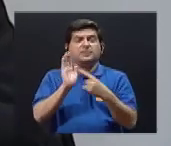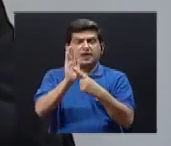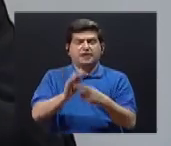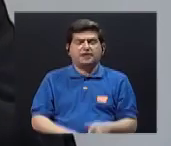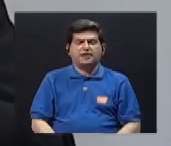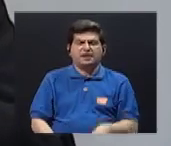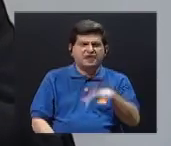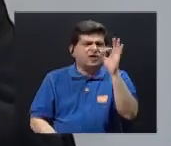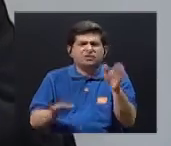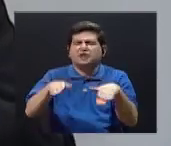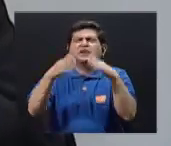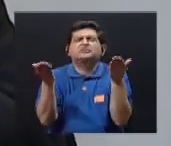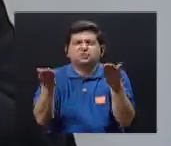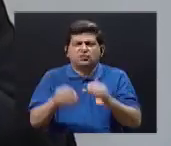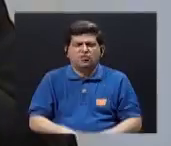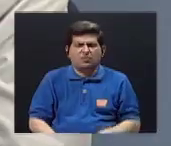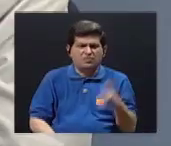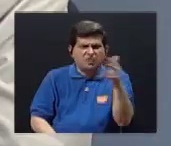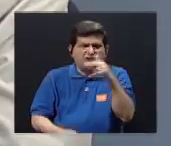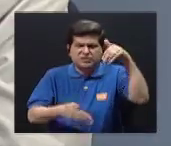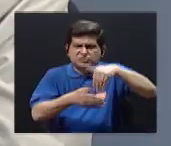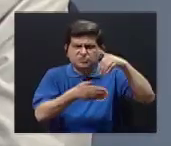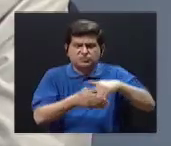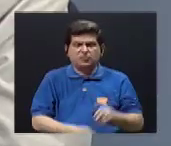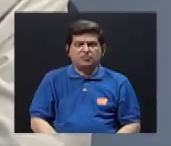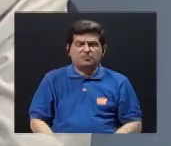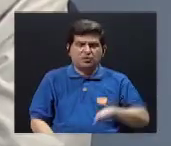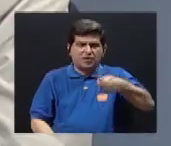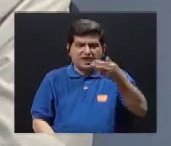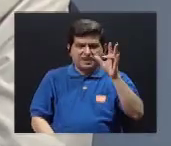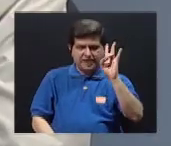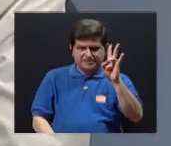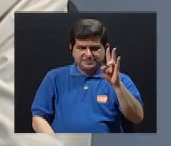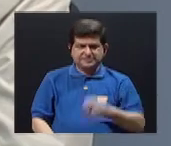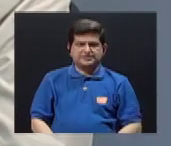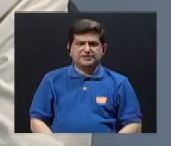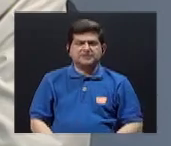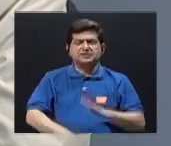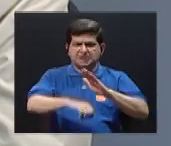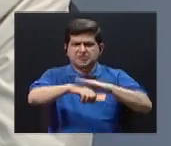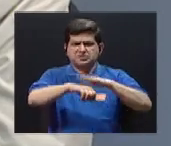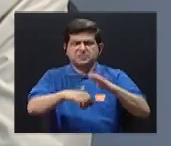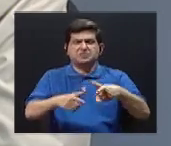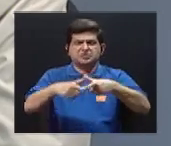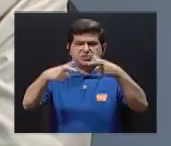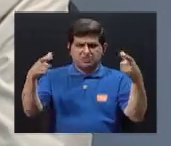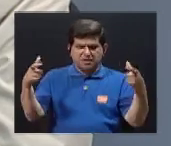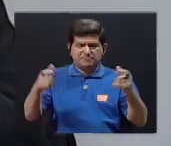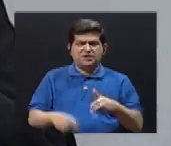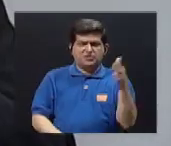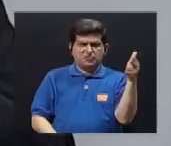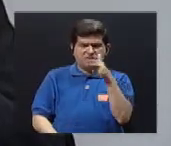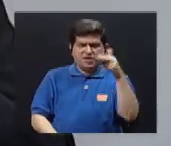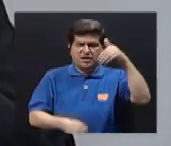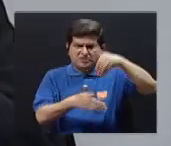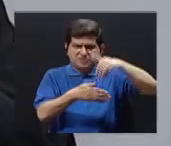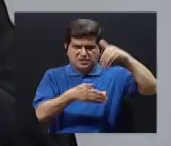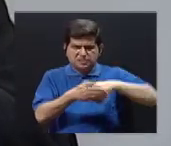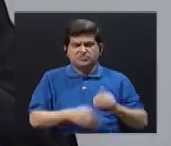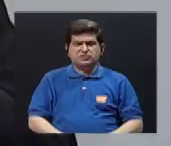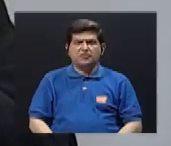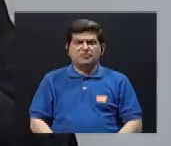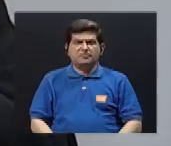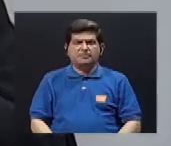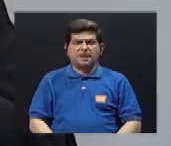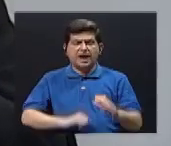¿Cómo las consiguieron esas tomas de archivo? Y Teletica nos facilitó la mayoría de las tomas de archivo que, por